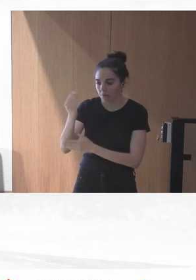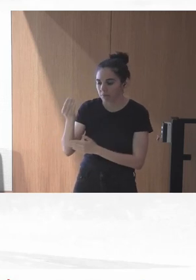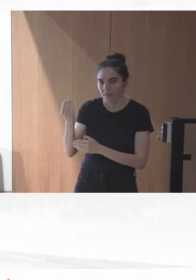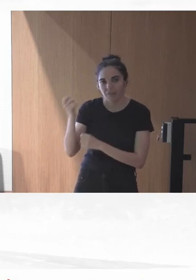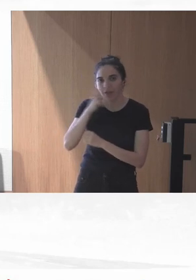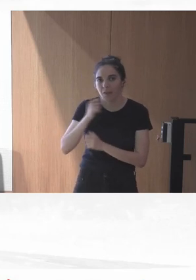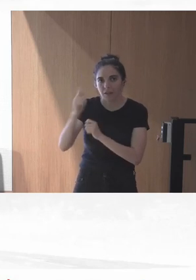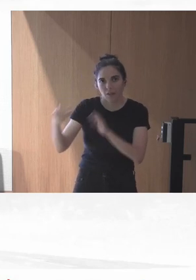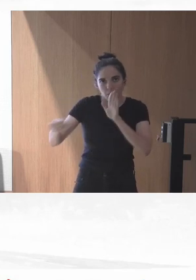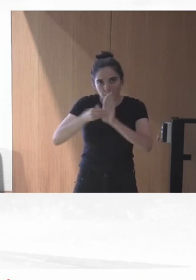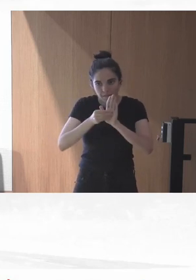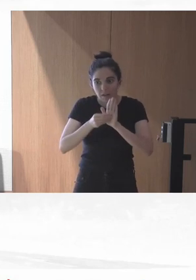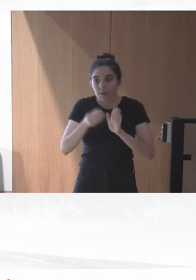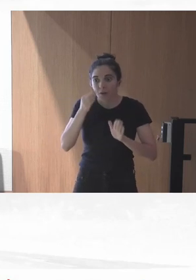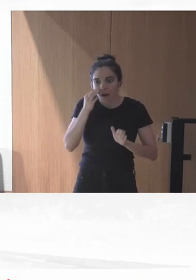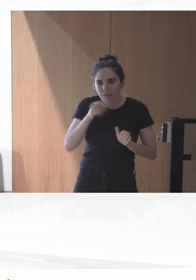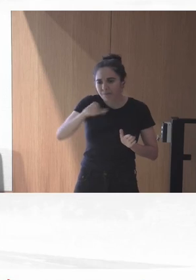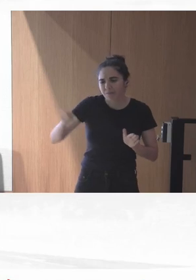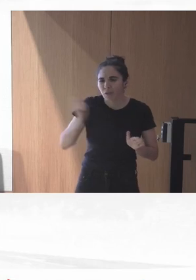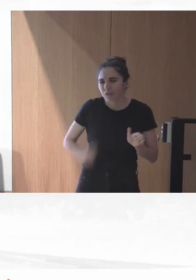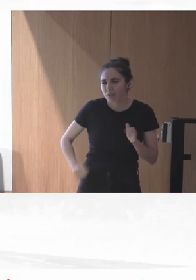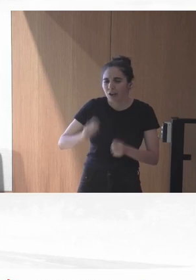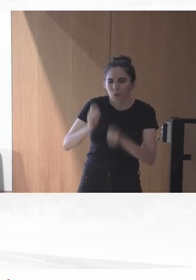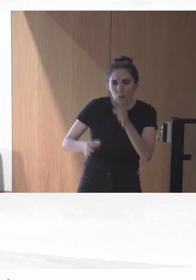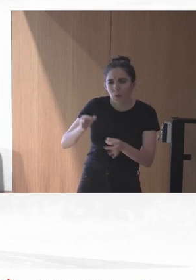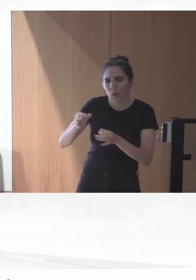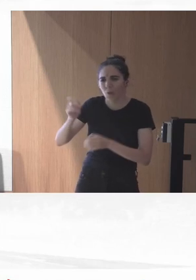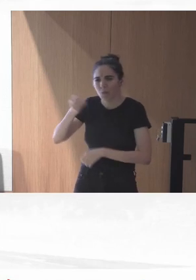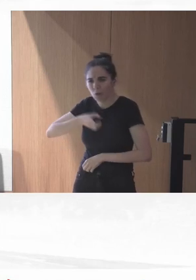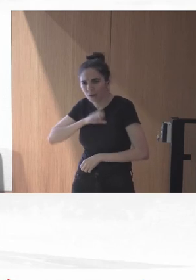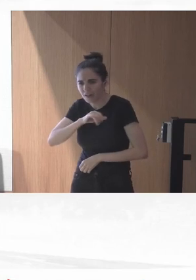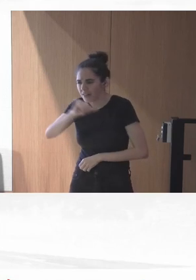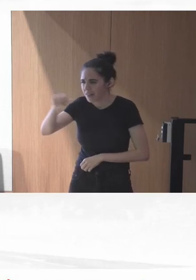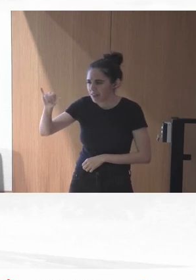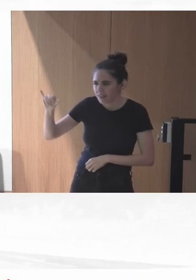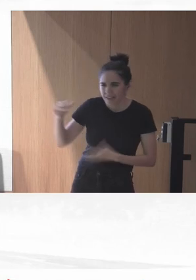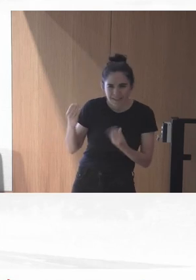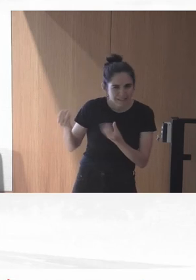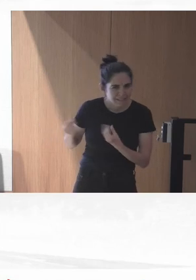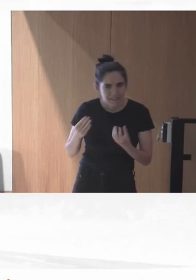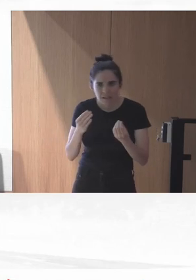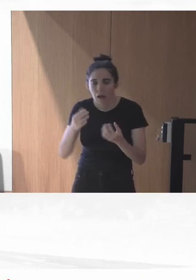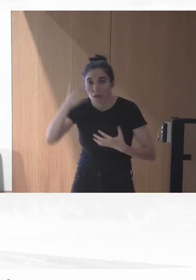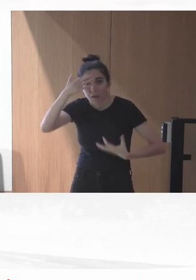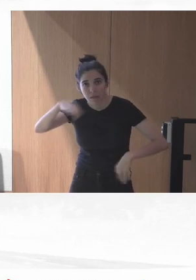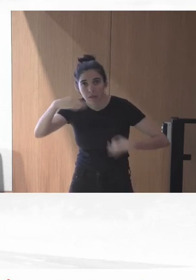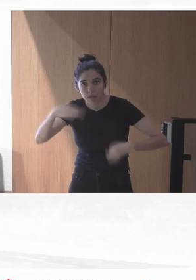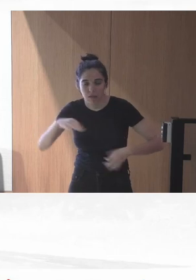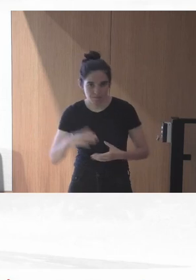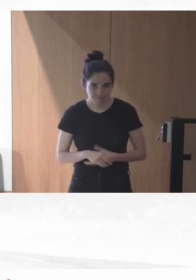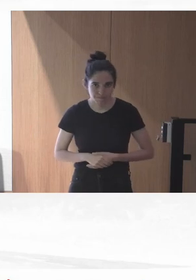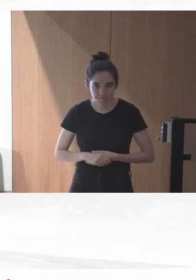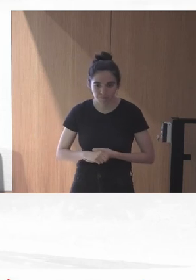tenemos muchísimos operadores jurídicos, muchísimos operadores policiales que todavía esta figura no la conocen. Entonces es muy,